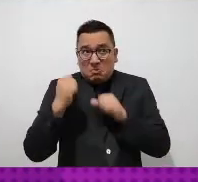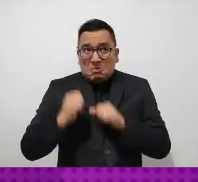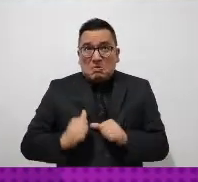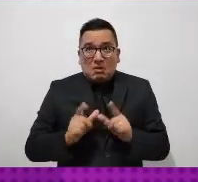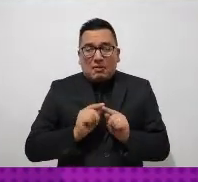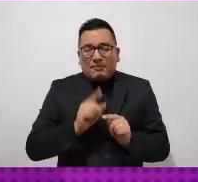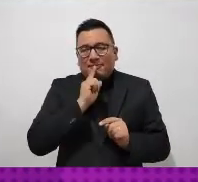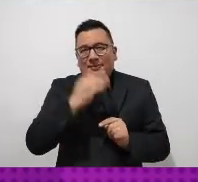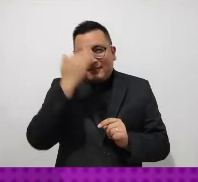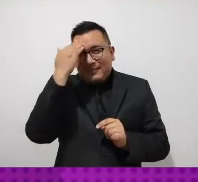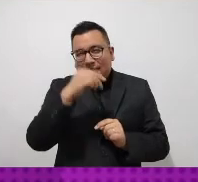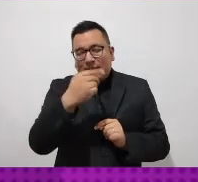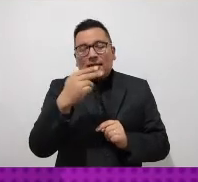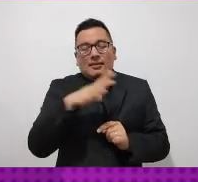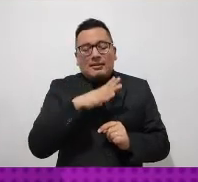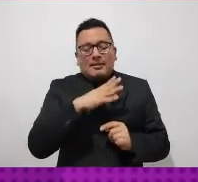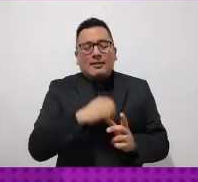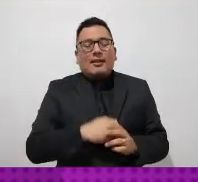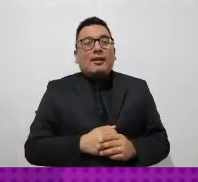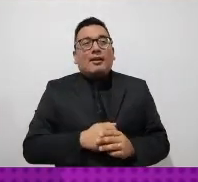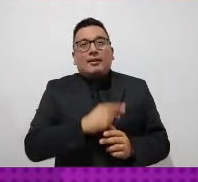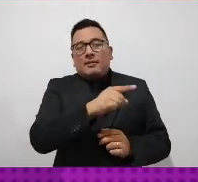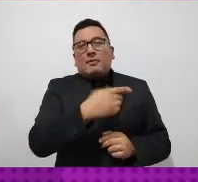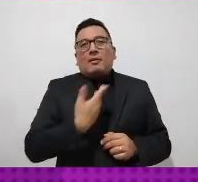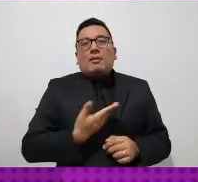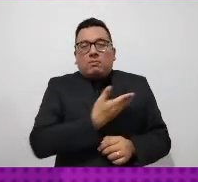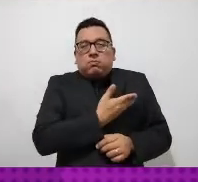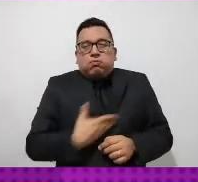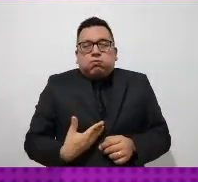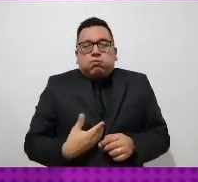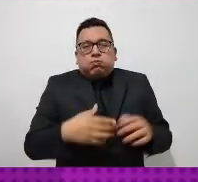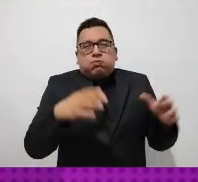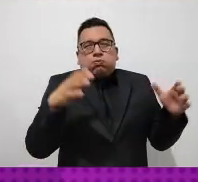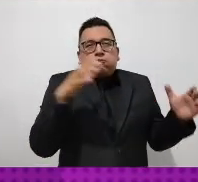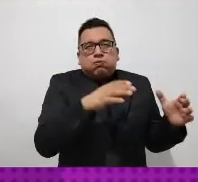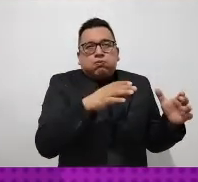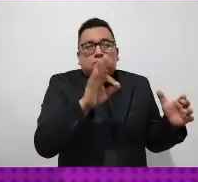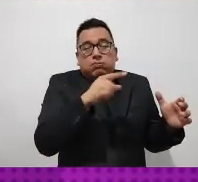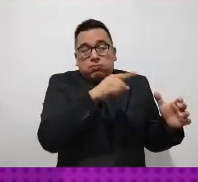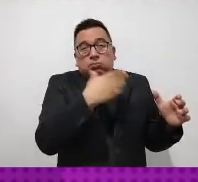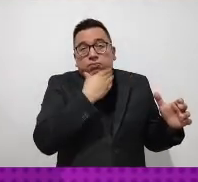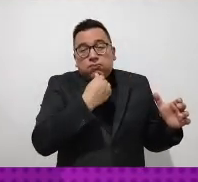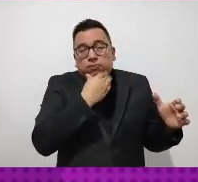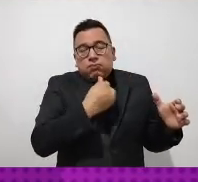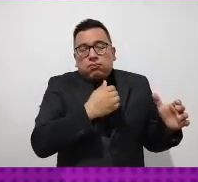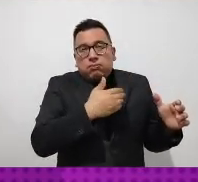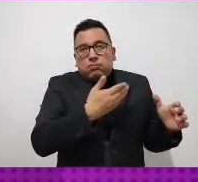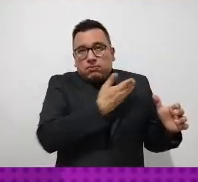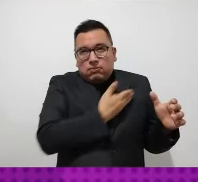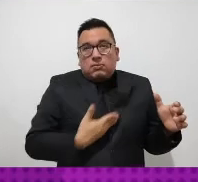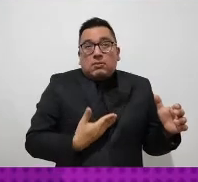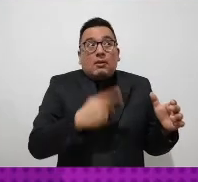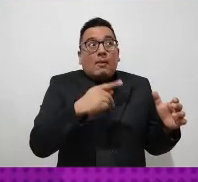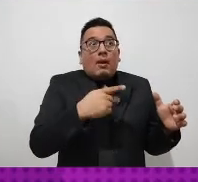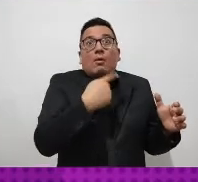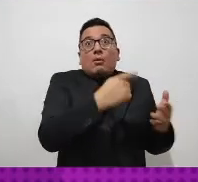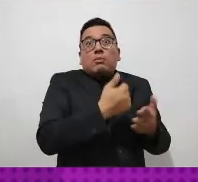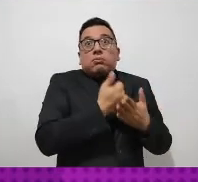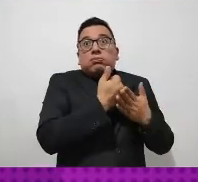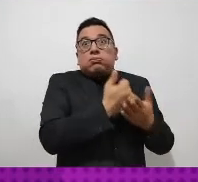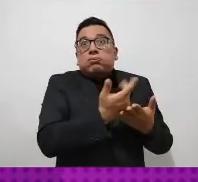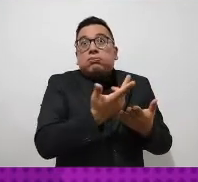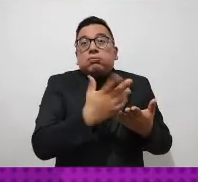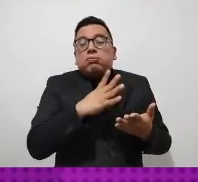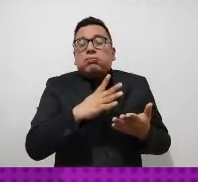y es ahí donde se presenta la paridad, me imagino. Es decir, puede haber un candidato hombre, pero hay un sector importante